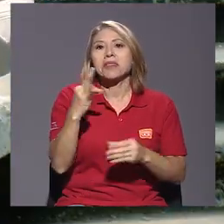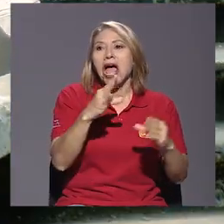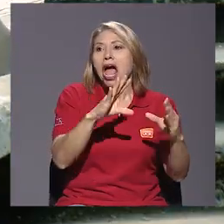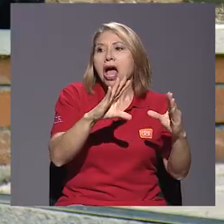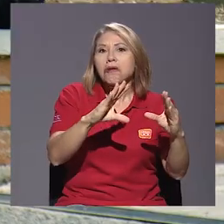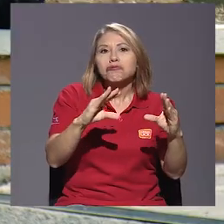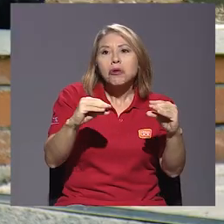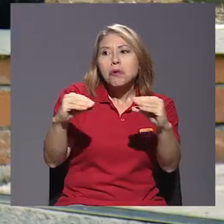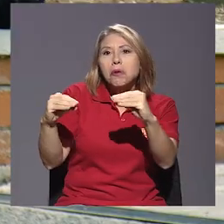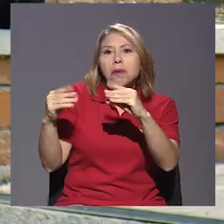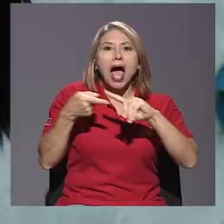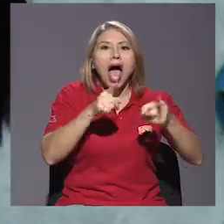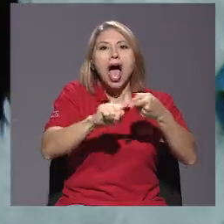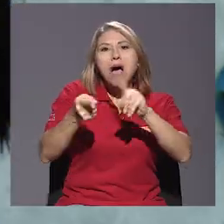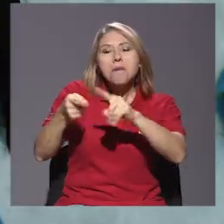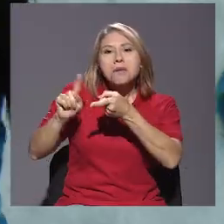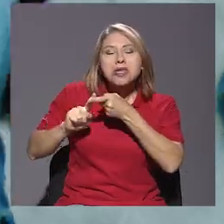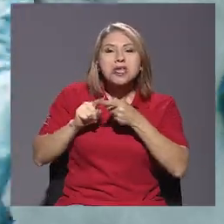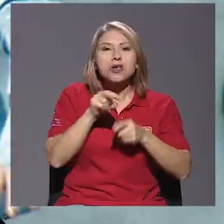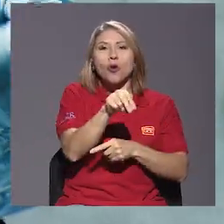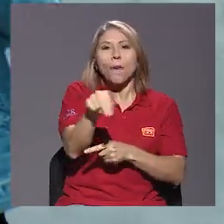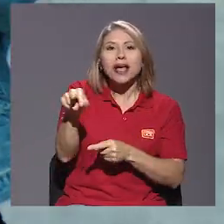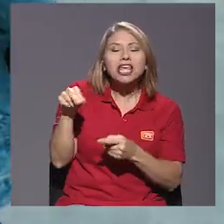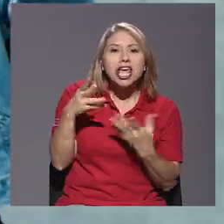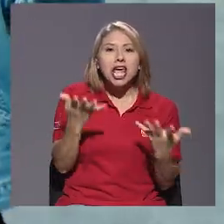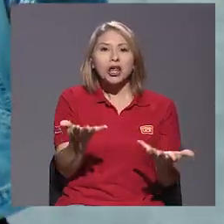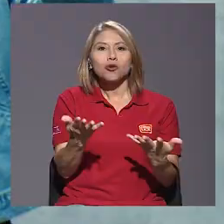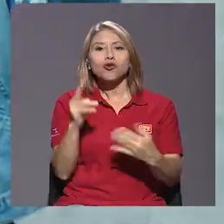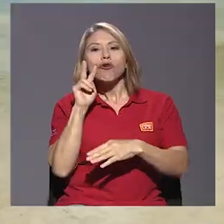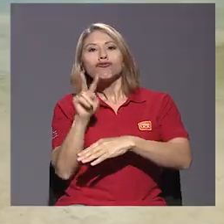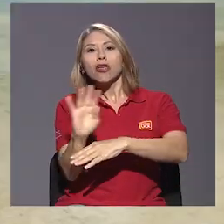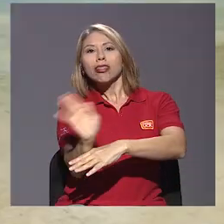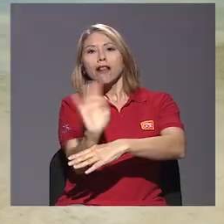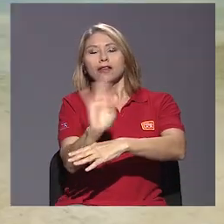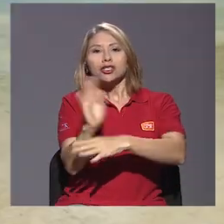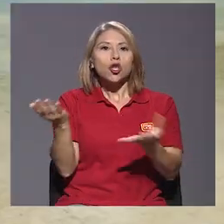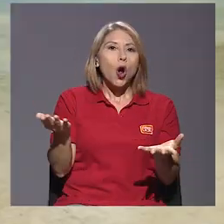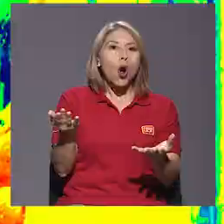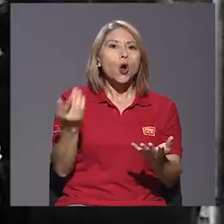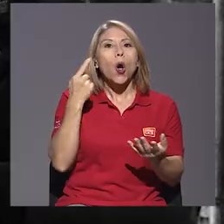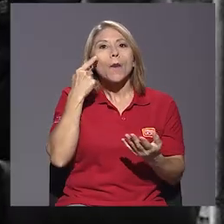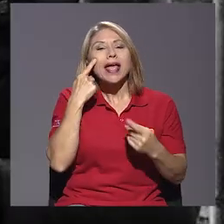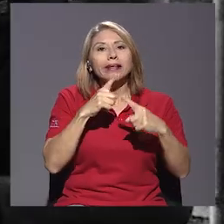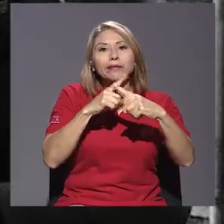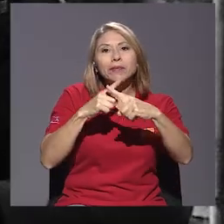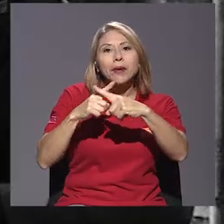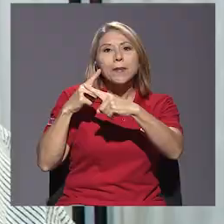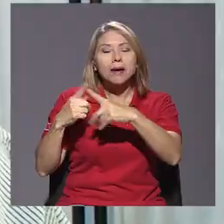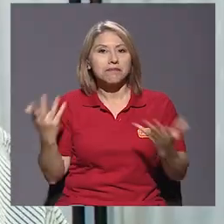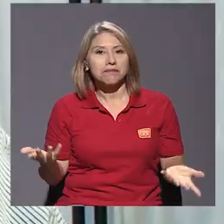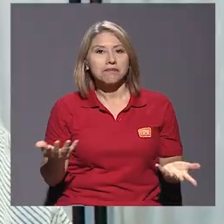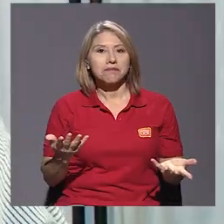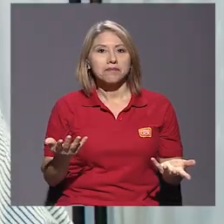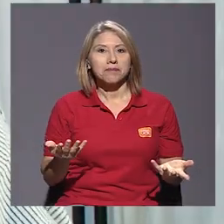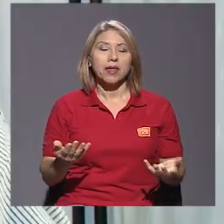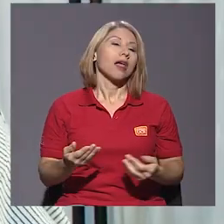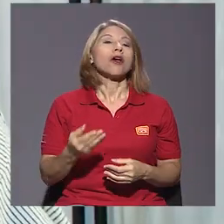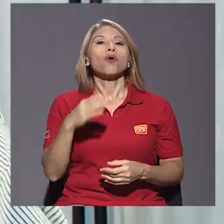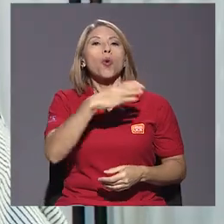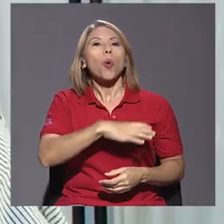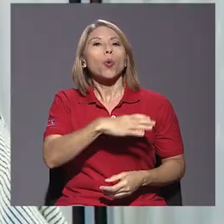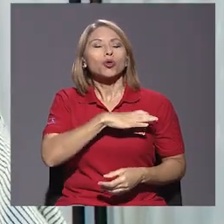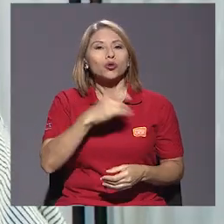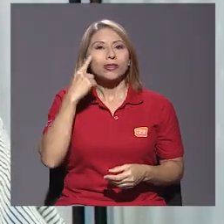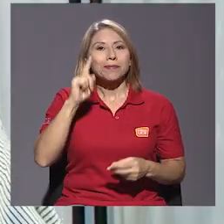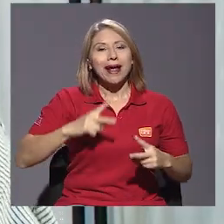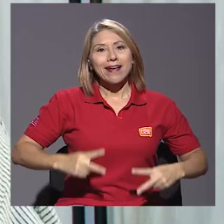amigos, amigas, compañeros. Lo aprenden de la televisión, de la pornografía. Las condiciones para